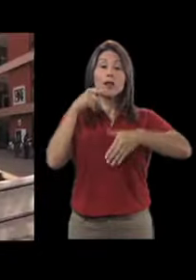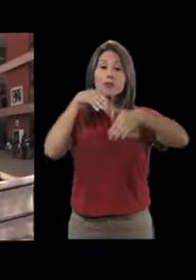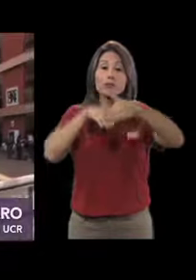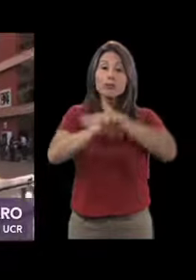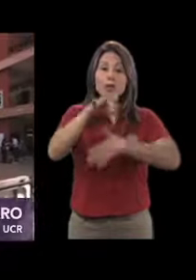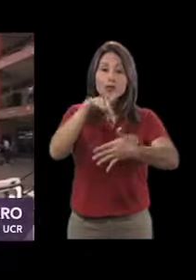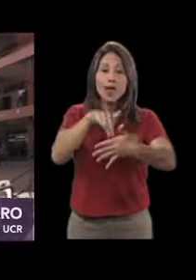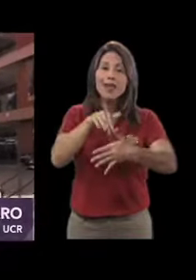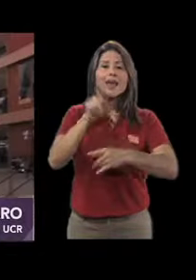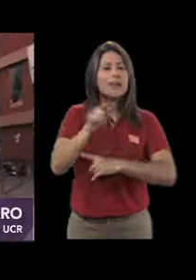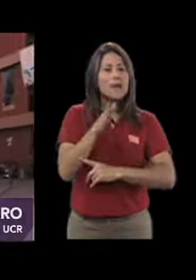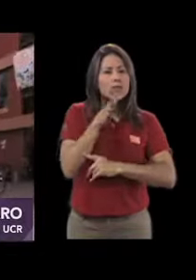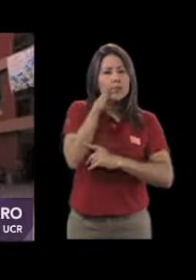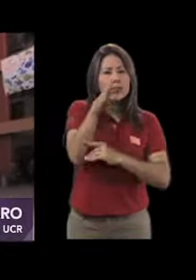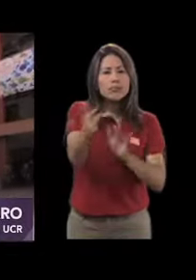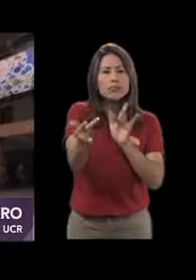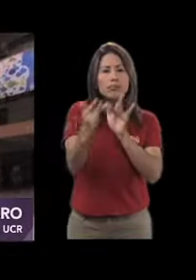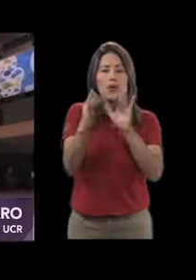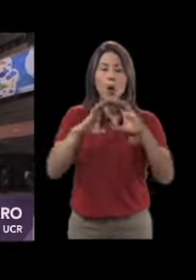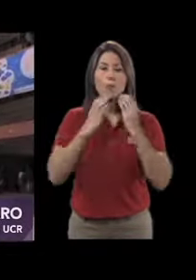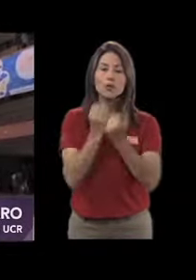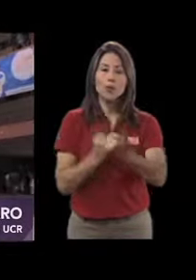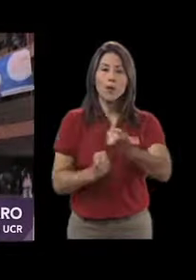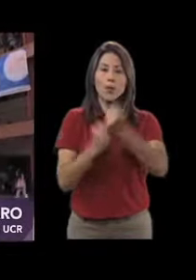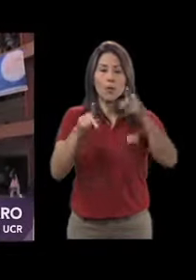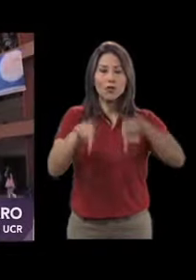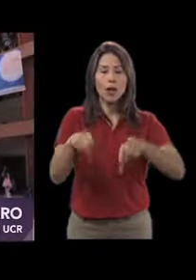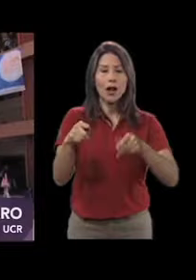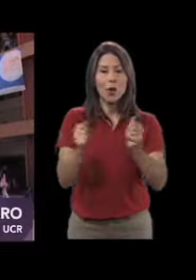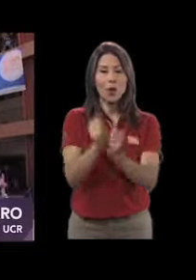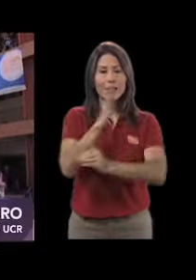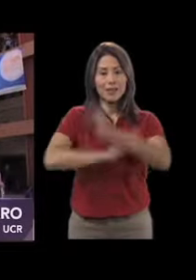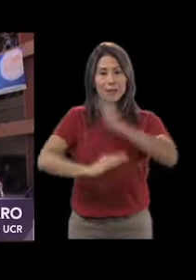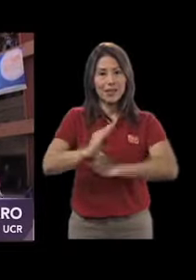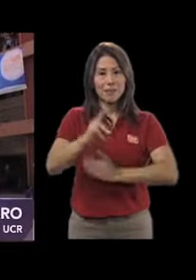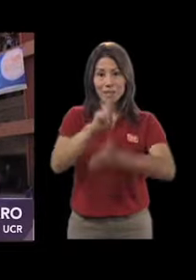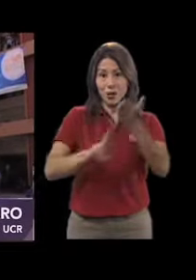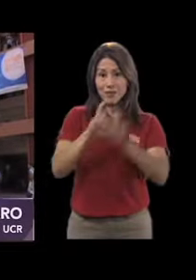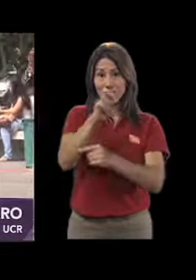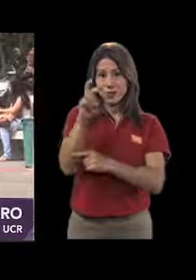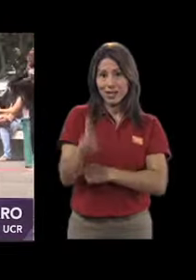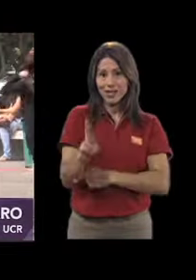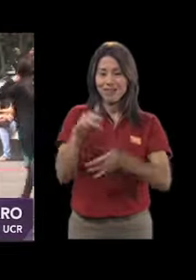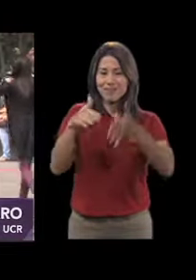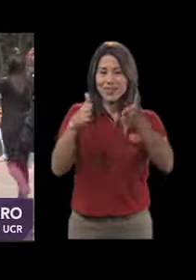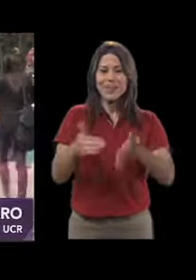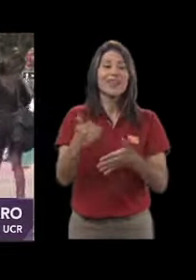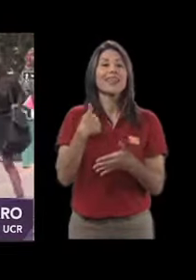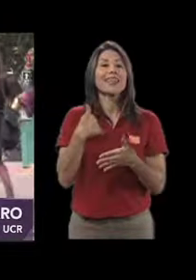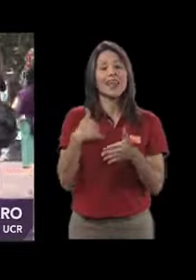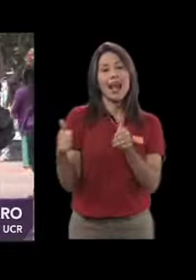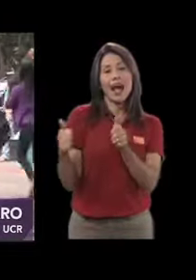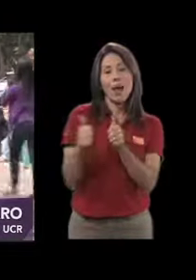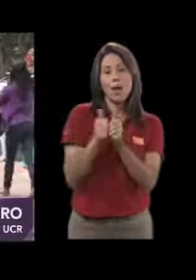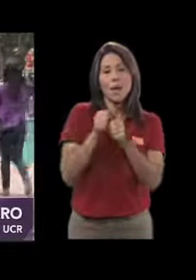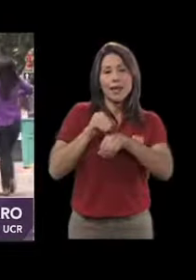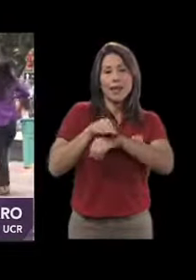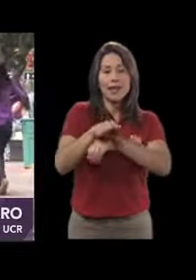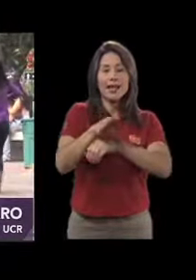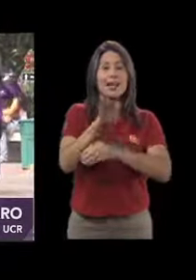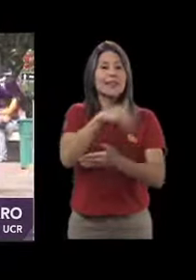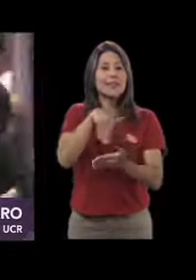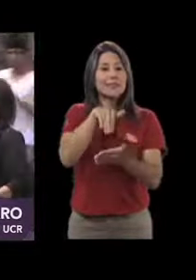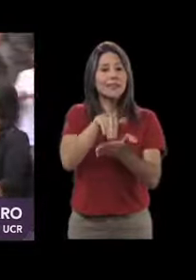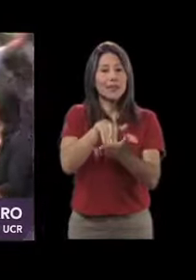debe buscar a la Comisión de Apoyo a la Persona con Discapacidad. En la Universidad de Costa Rica, el estudiante cuenta con el acompañamiento del